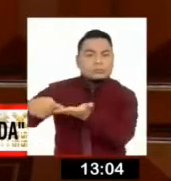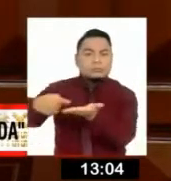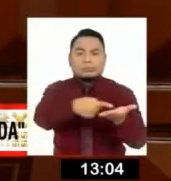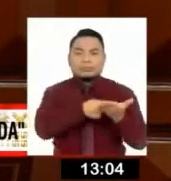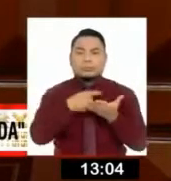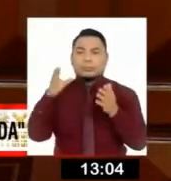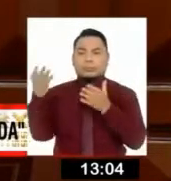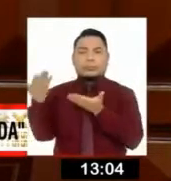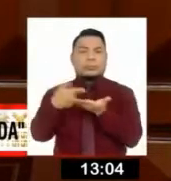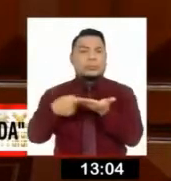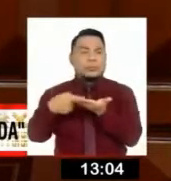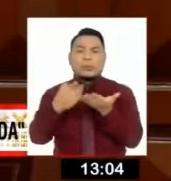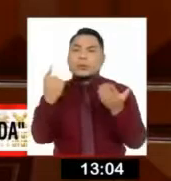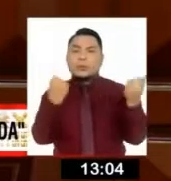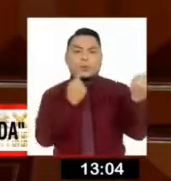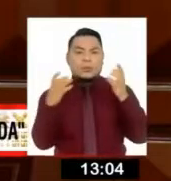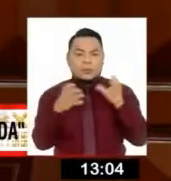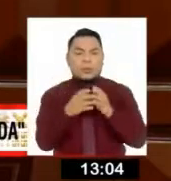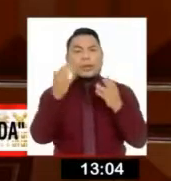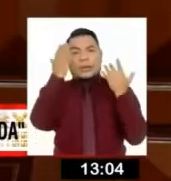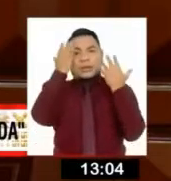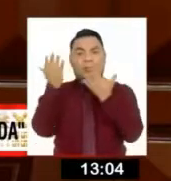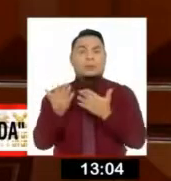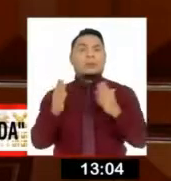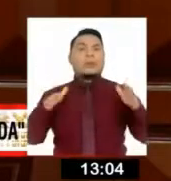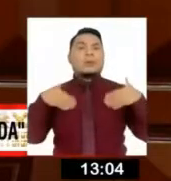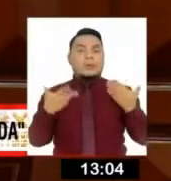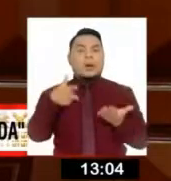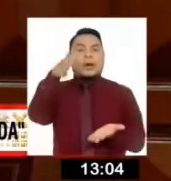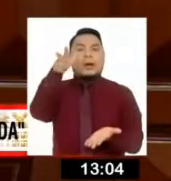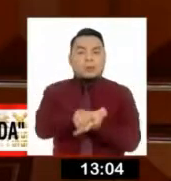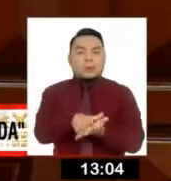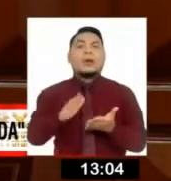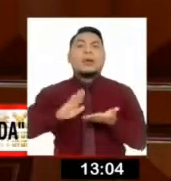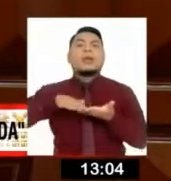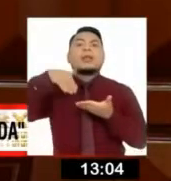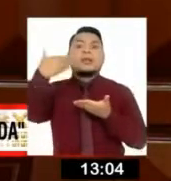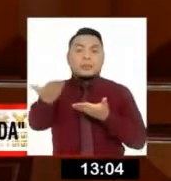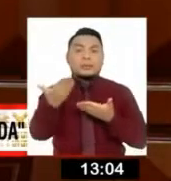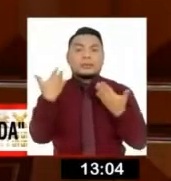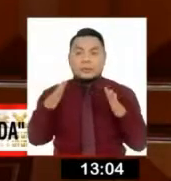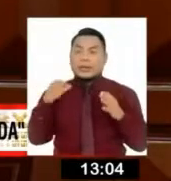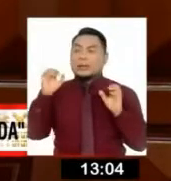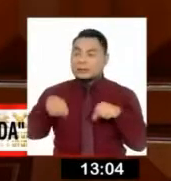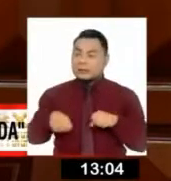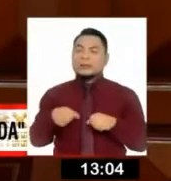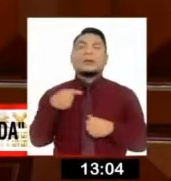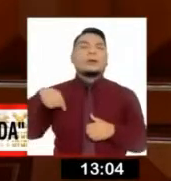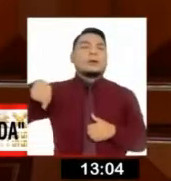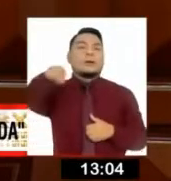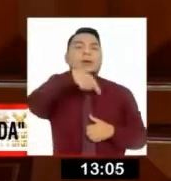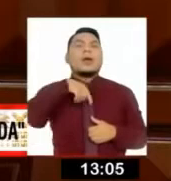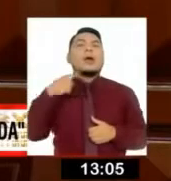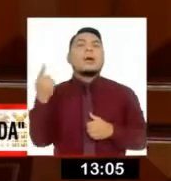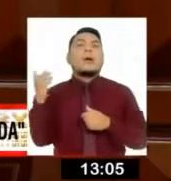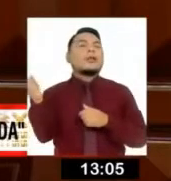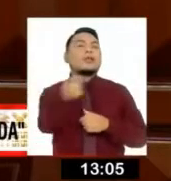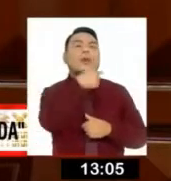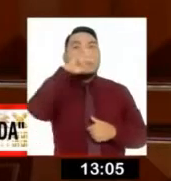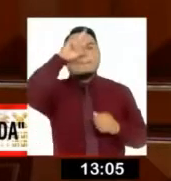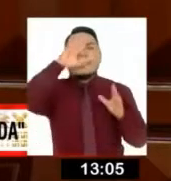el Parlamento, esperamos que pueda ser aprobado y luego sometido a ratificación en referendo